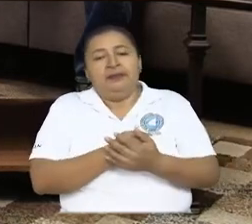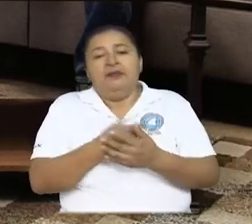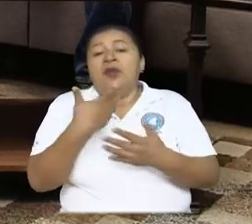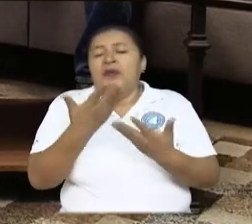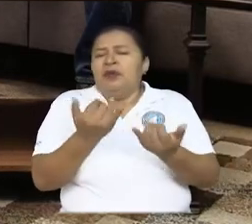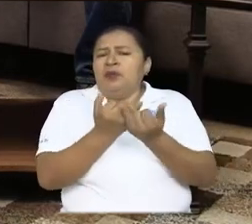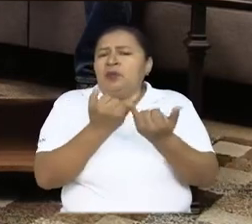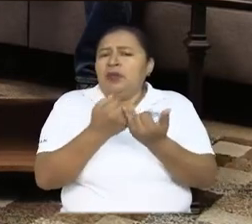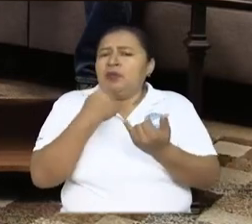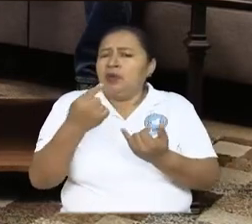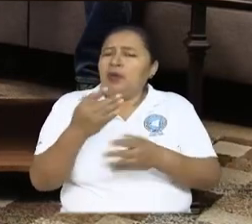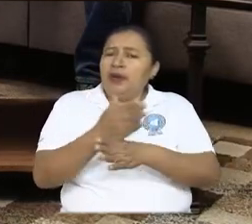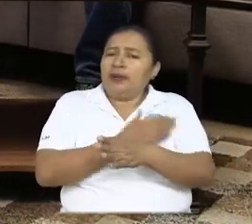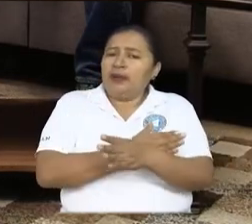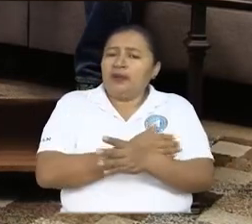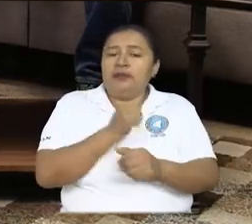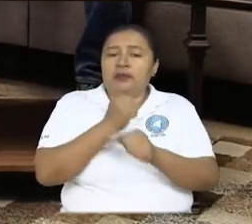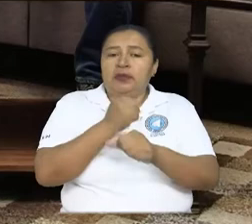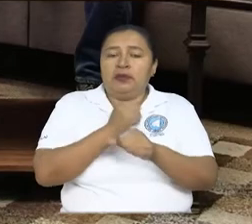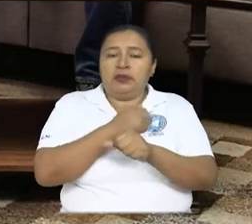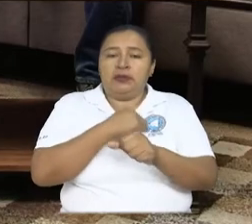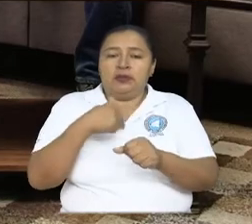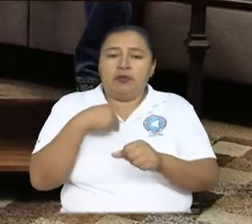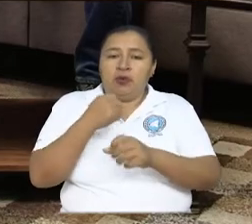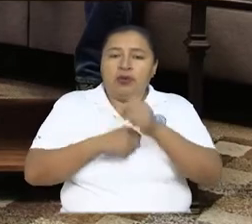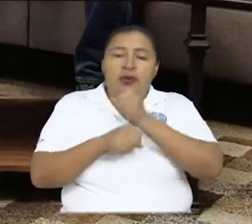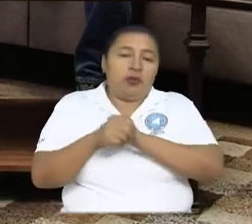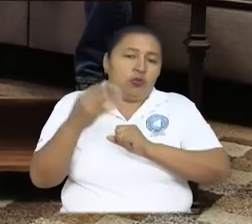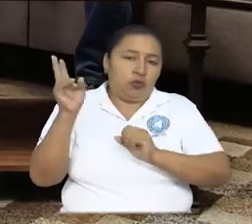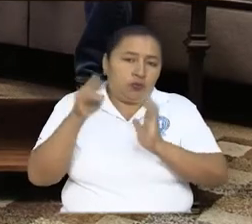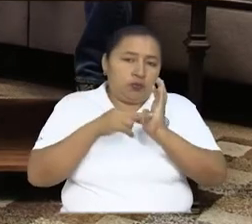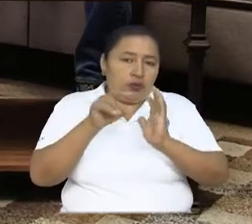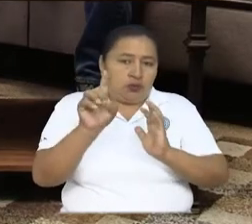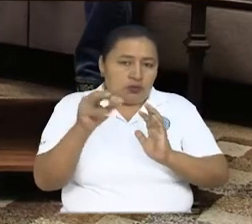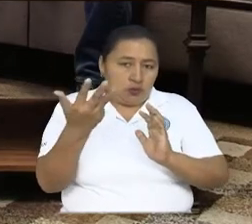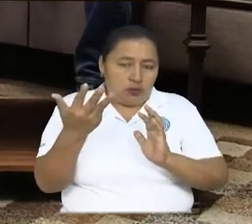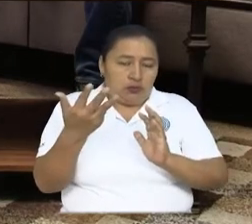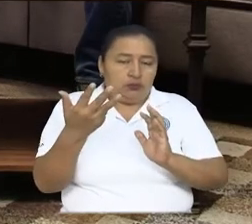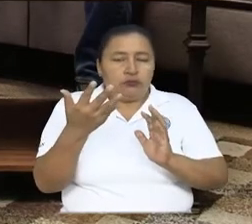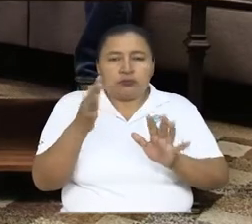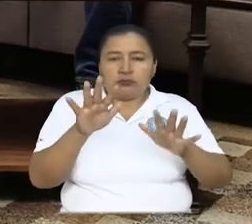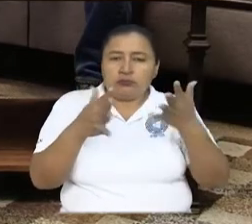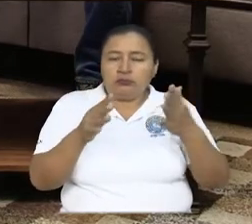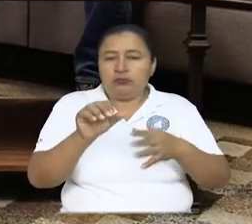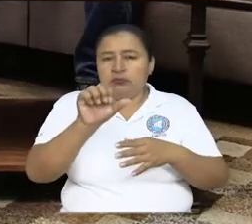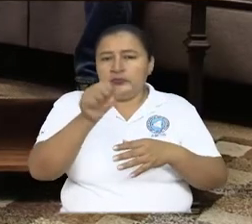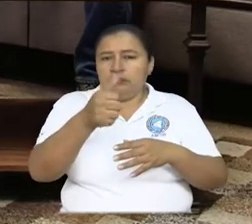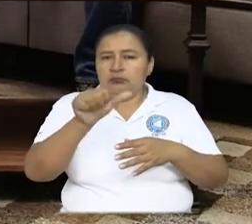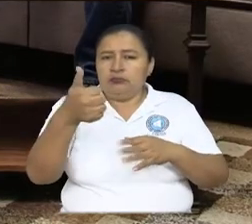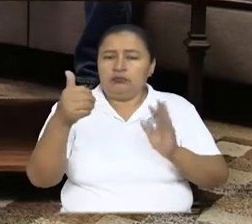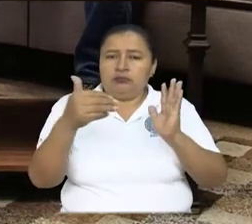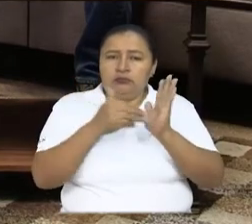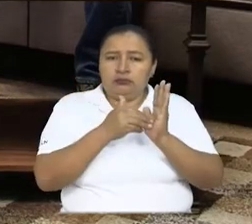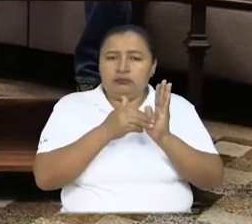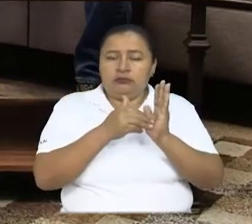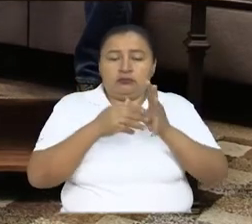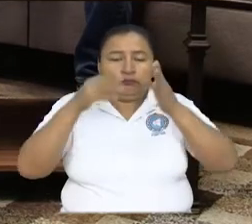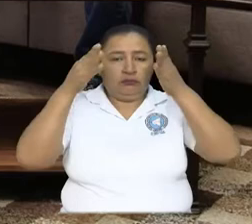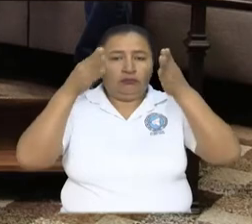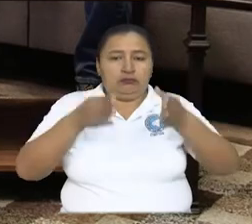mencionaba un poco del trabajo y ha realizado el año 2019 casi 666 mil servicios